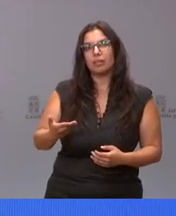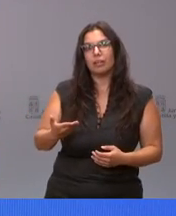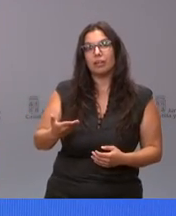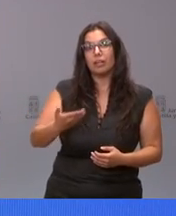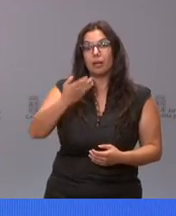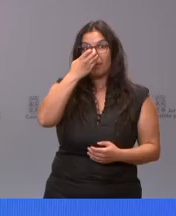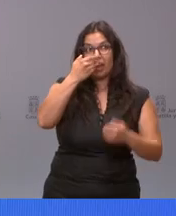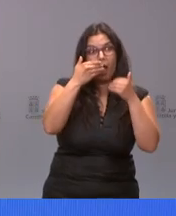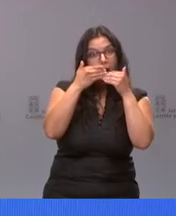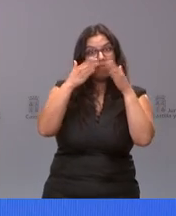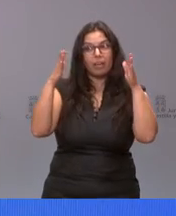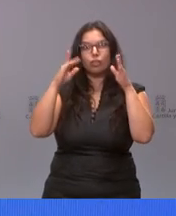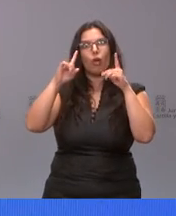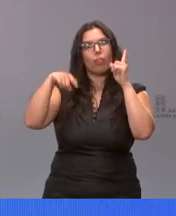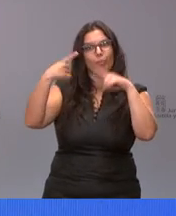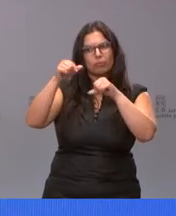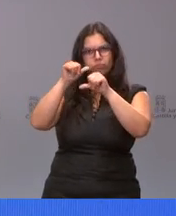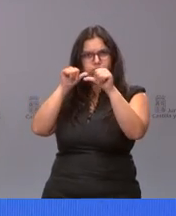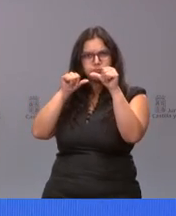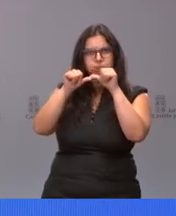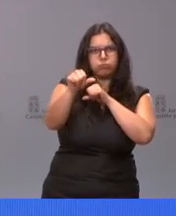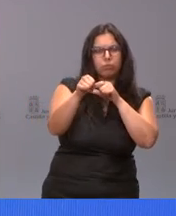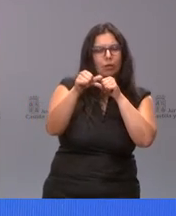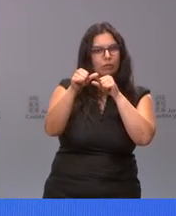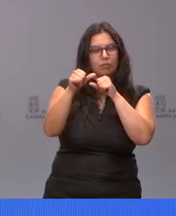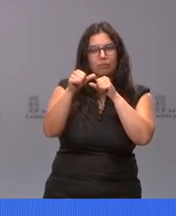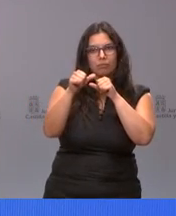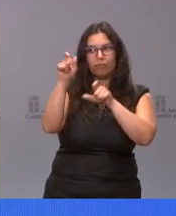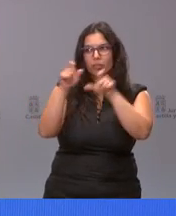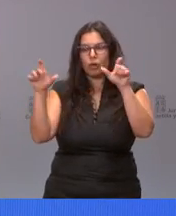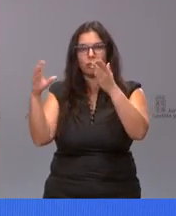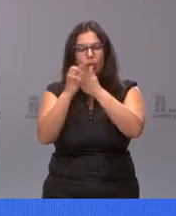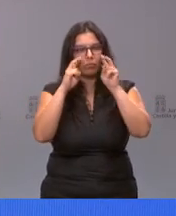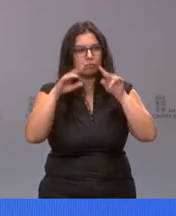abrirse al mundo, fuimos capaces de asombrar a